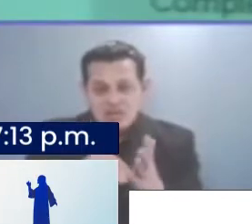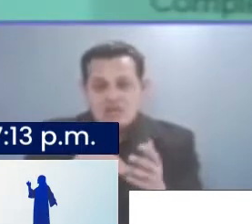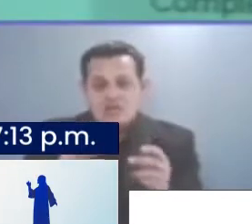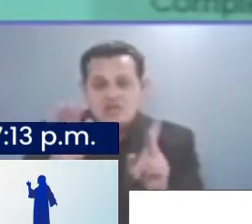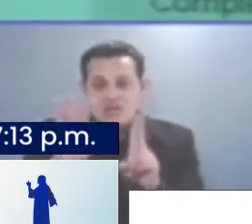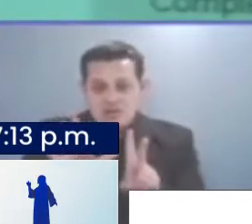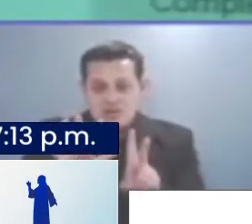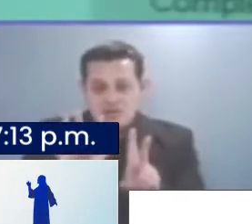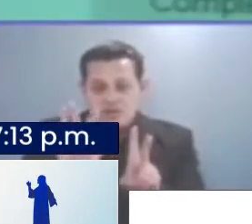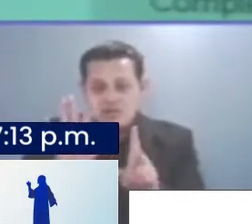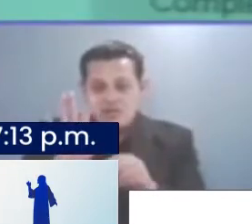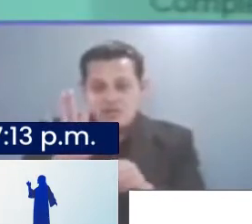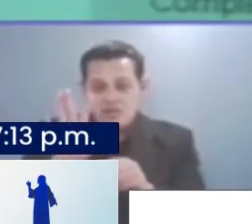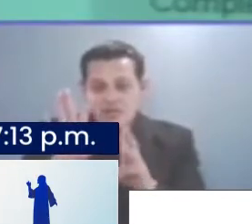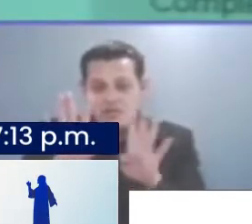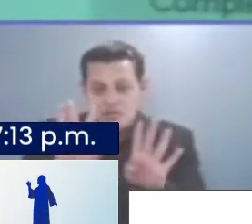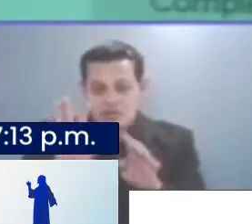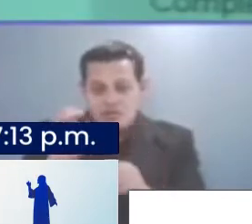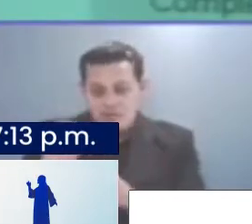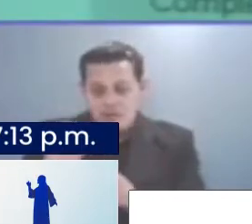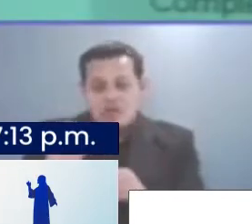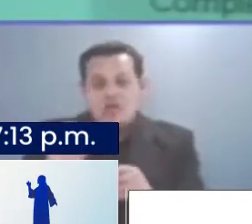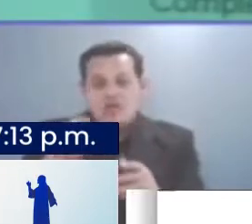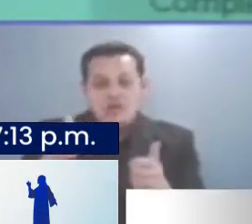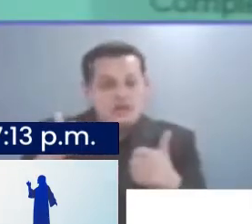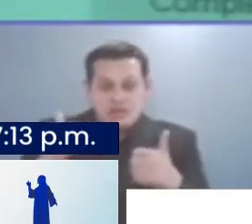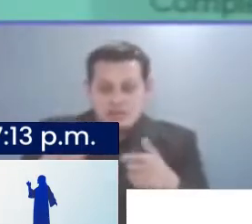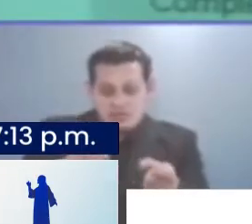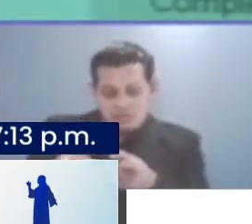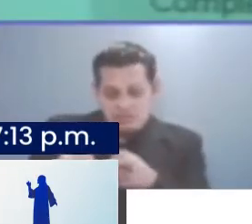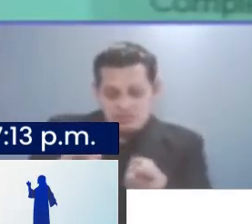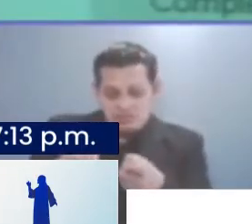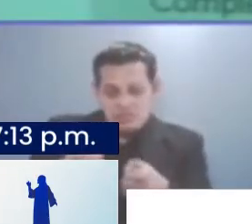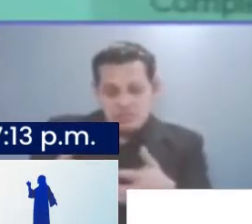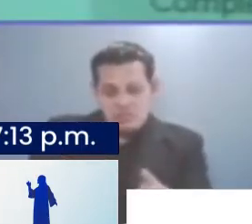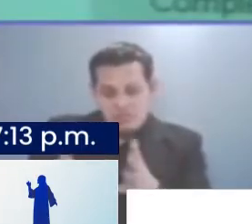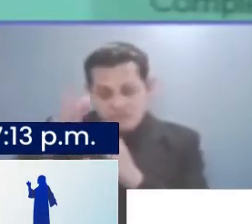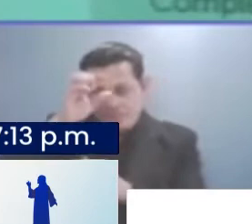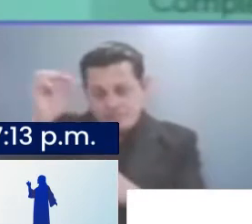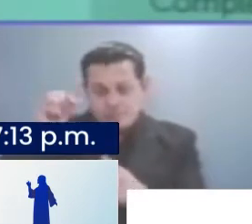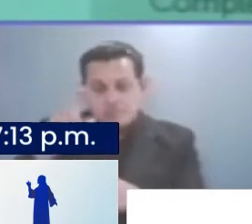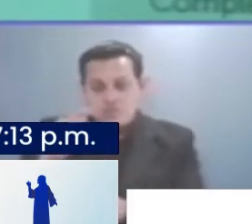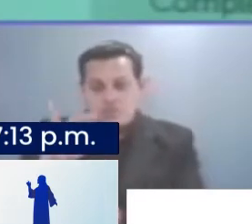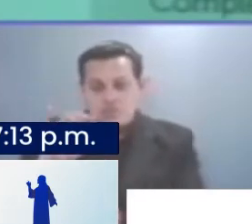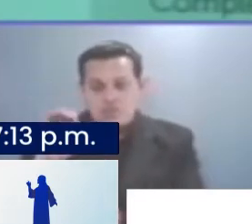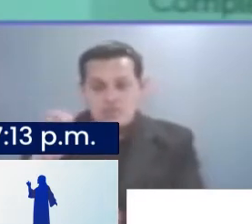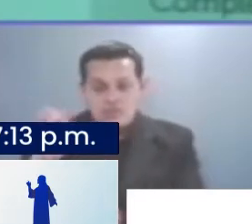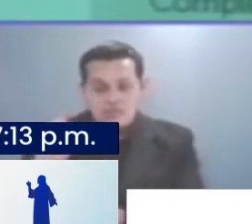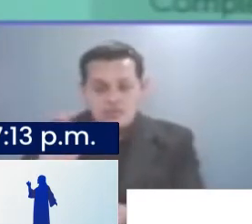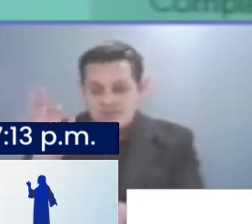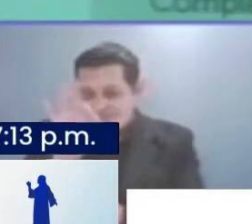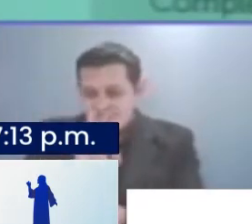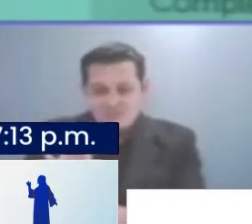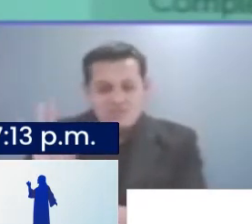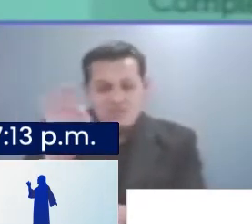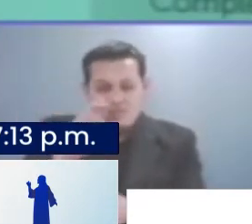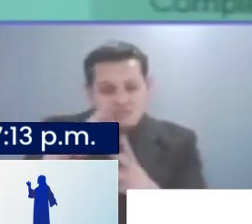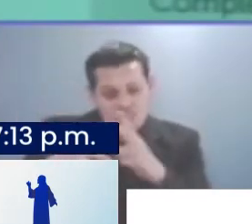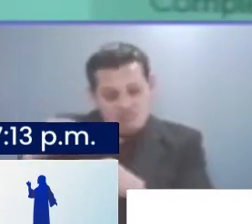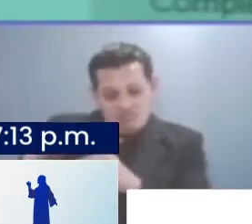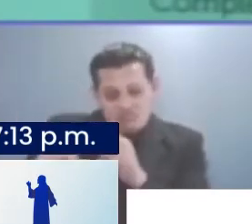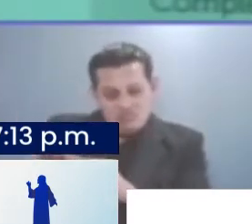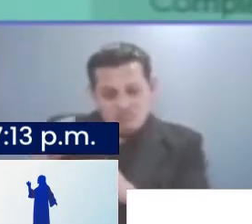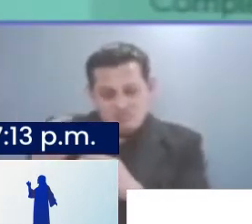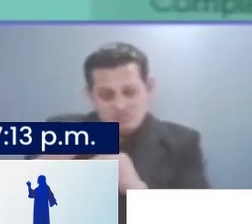1.530.790 y desde el Instituto Salvadoreño de Turismo, pues como ustedes saben, también estamos cerrando ya el mejoramiento de acondicionamiento del